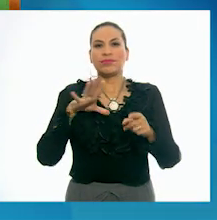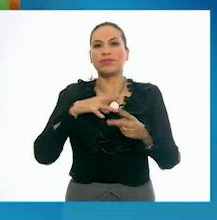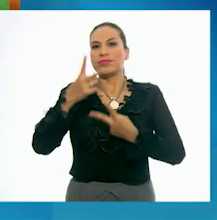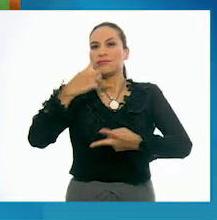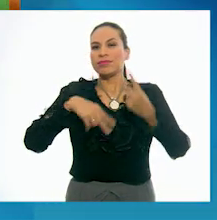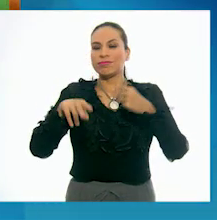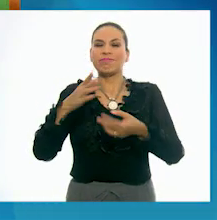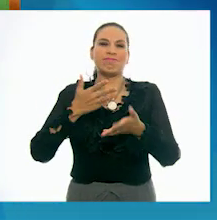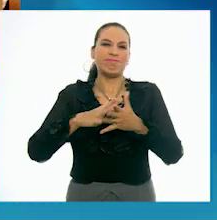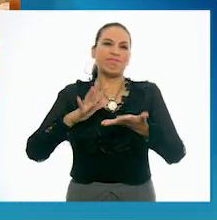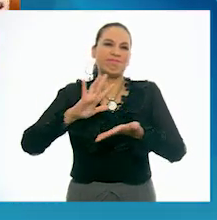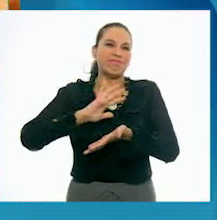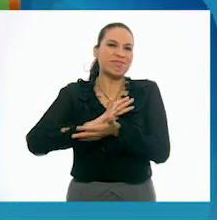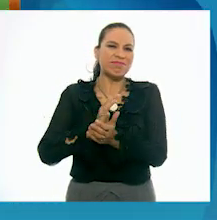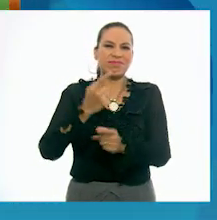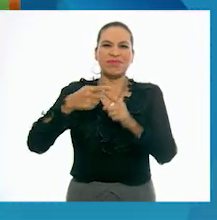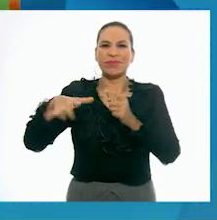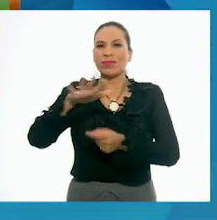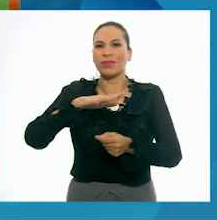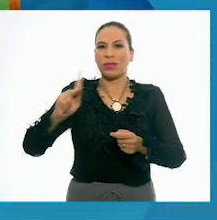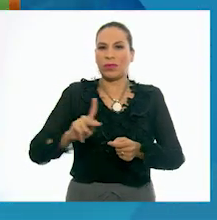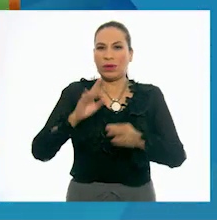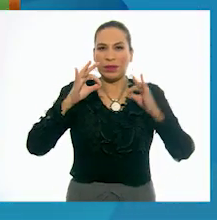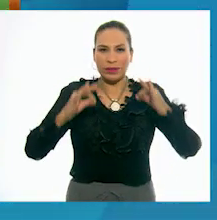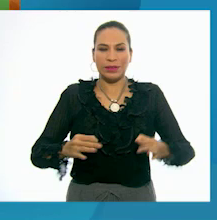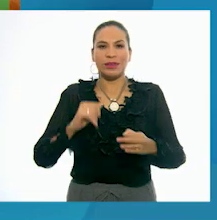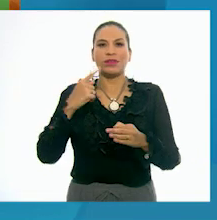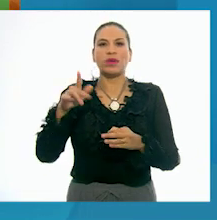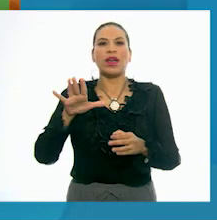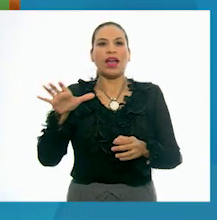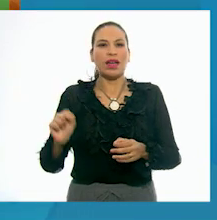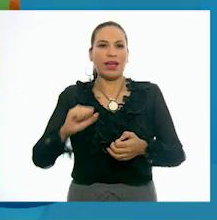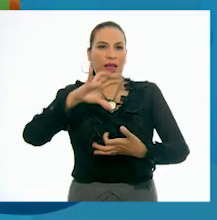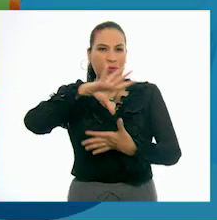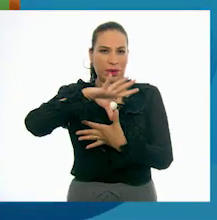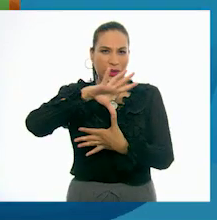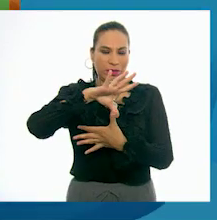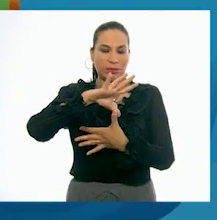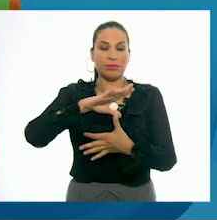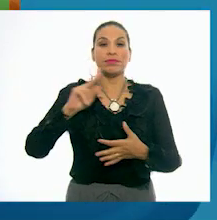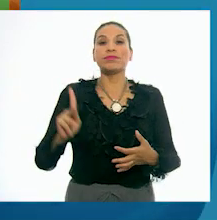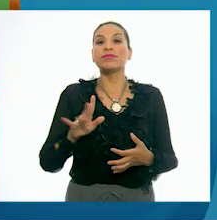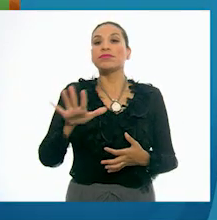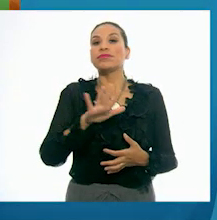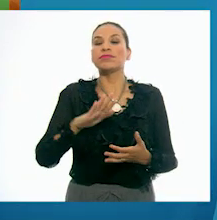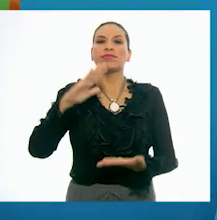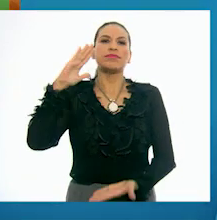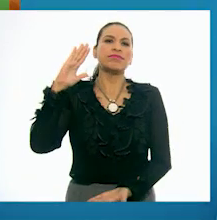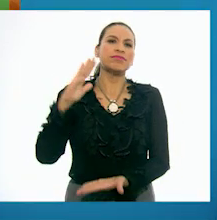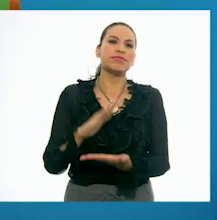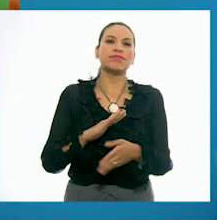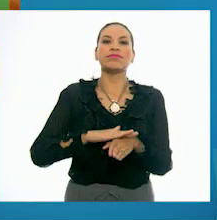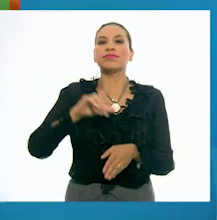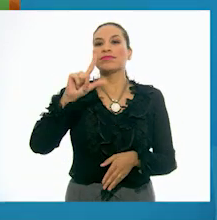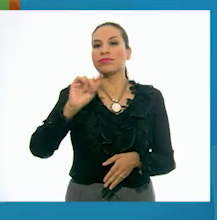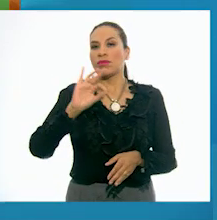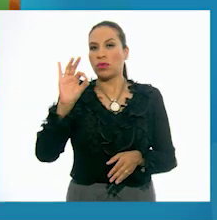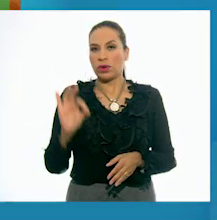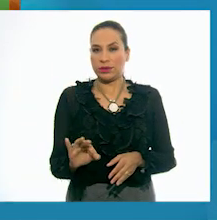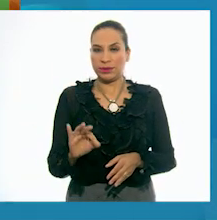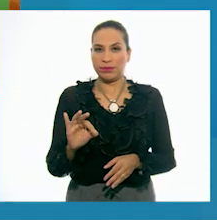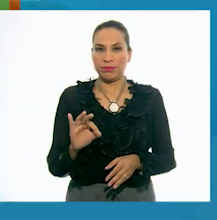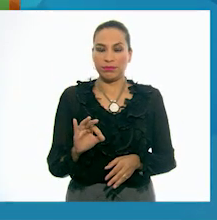efecto destructivo en las poblaciones originarias de África y América. La población disminuyó en más del